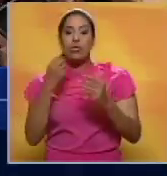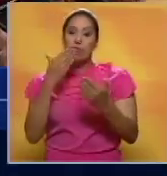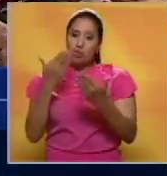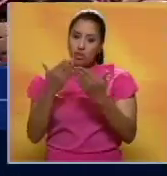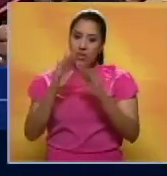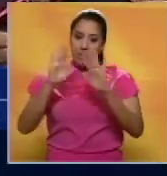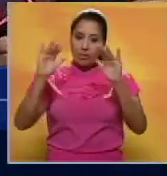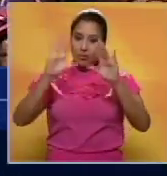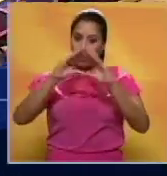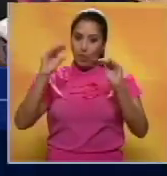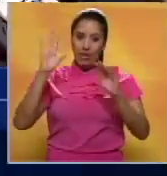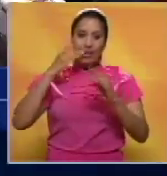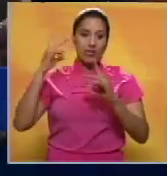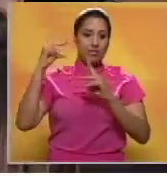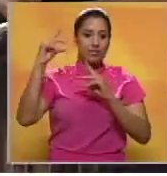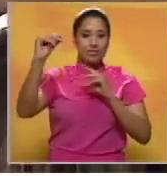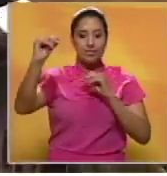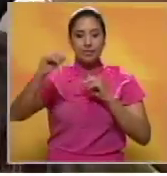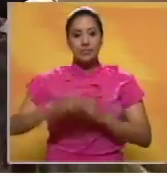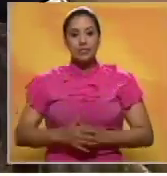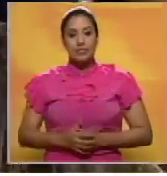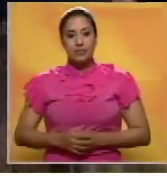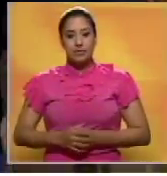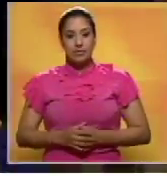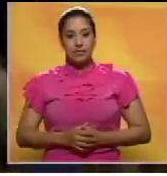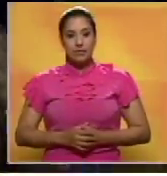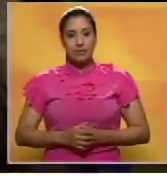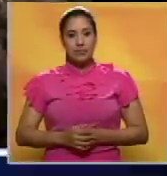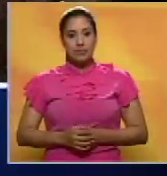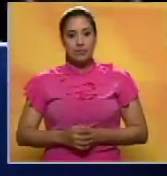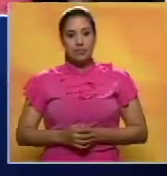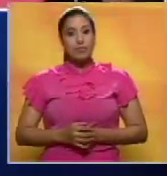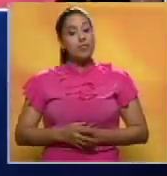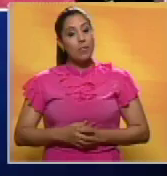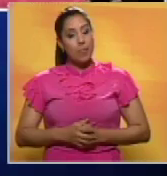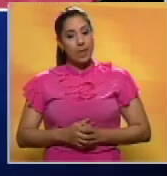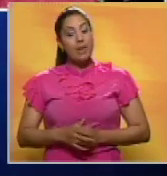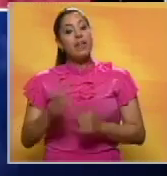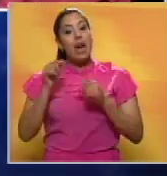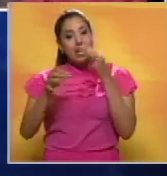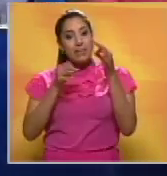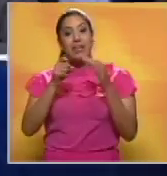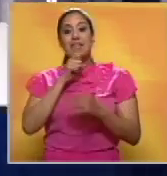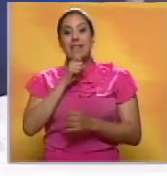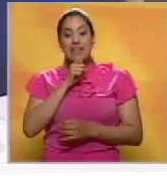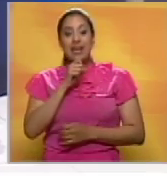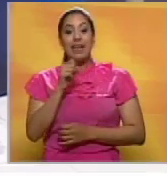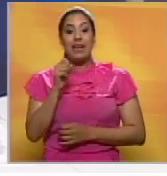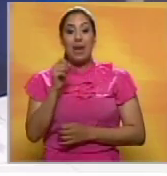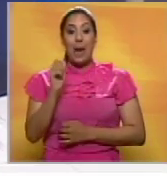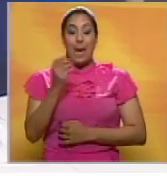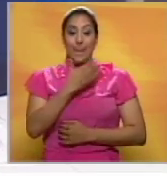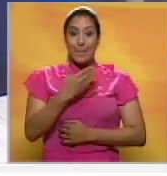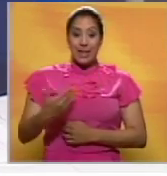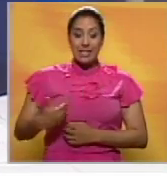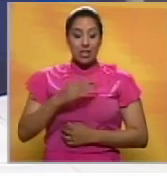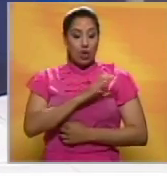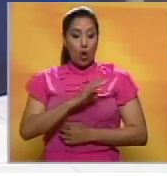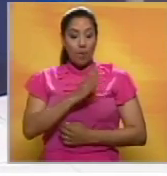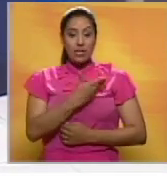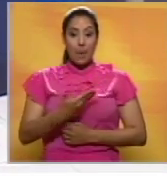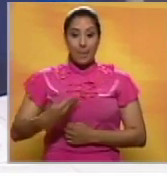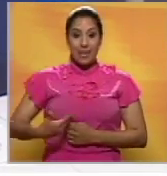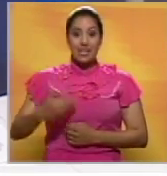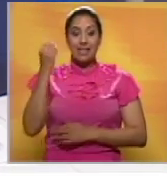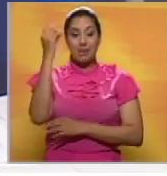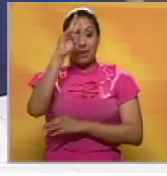Muchas gracias a todos. Muchas gracias. Eran declaraciones del presidente de la Comisión